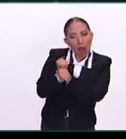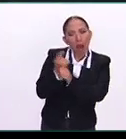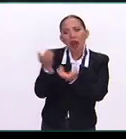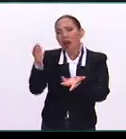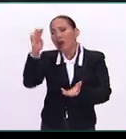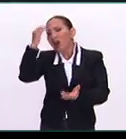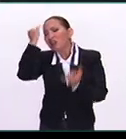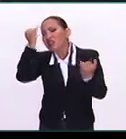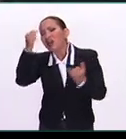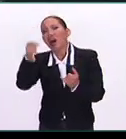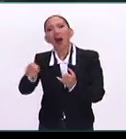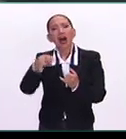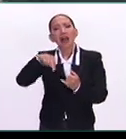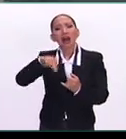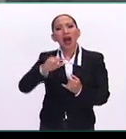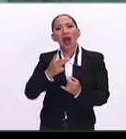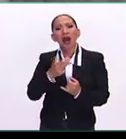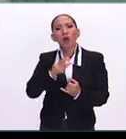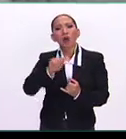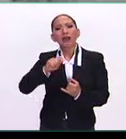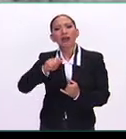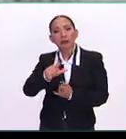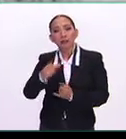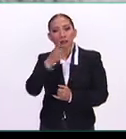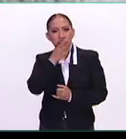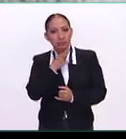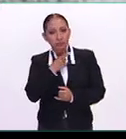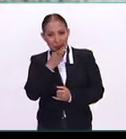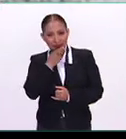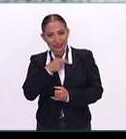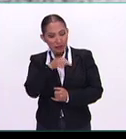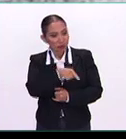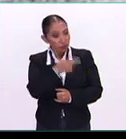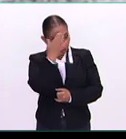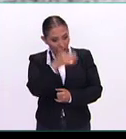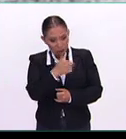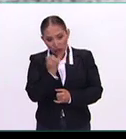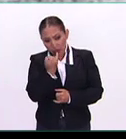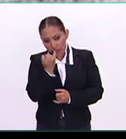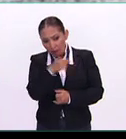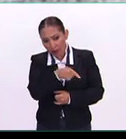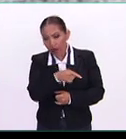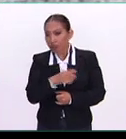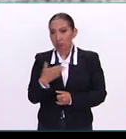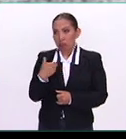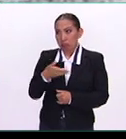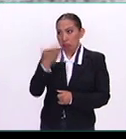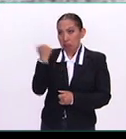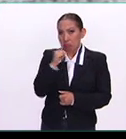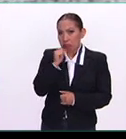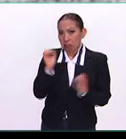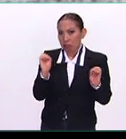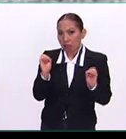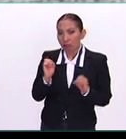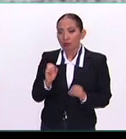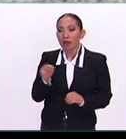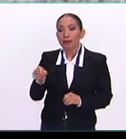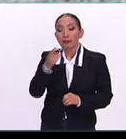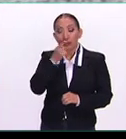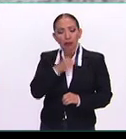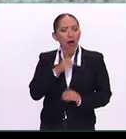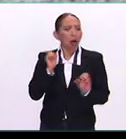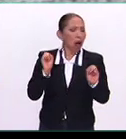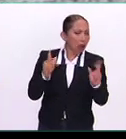el pensamiento náhuatl, me dijo, ¿y usted sabe náhuatl? Le dije, pues no sé. Y me